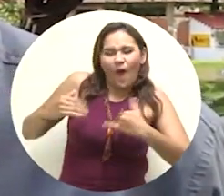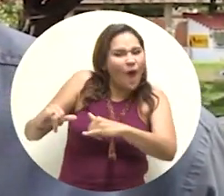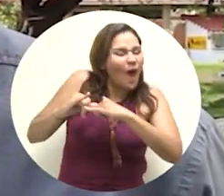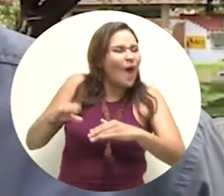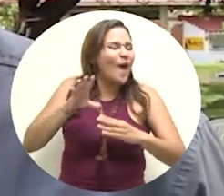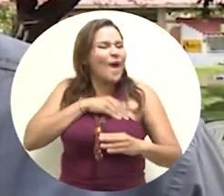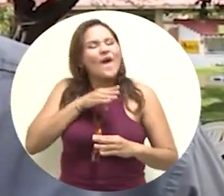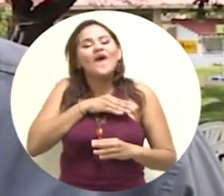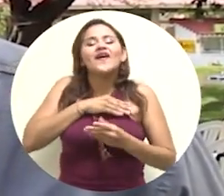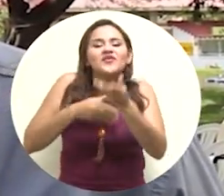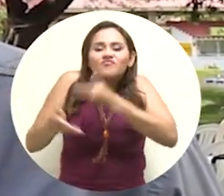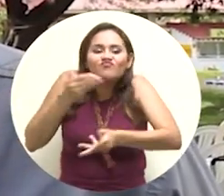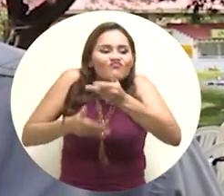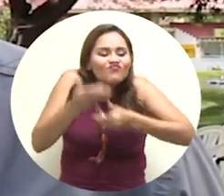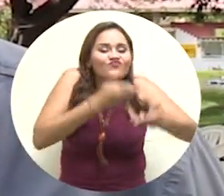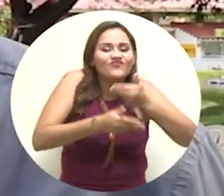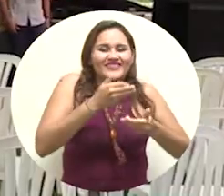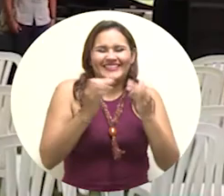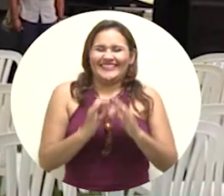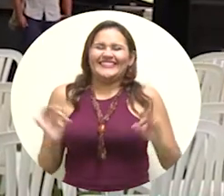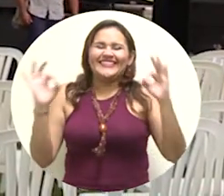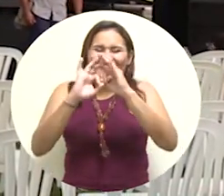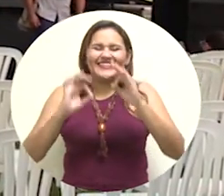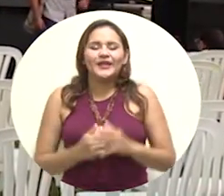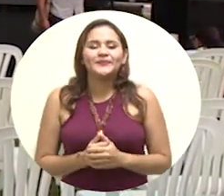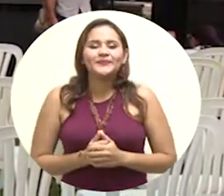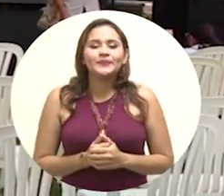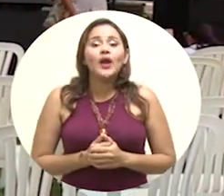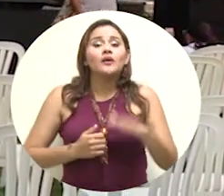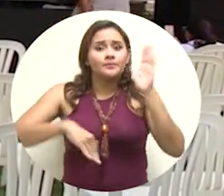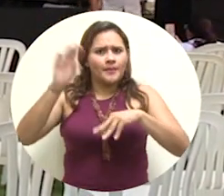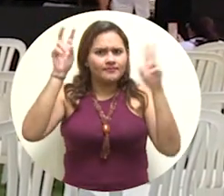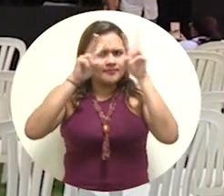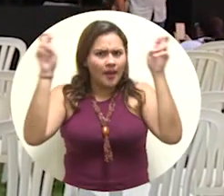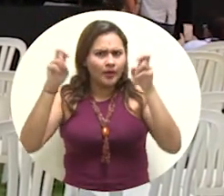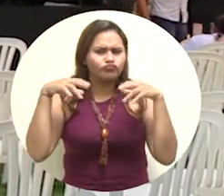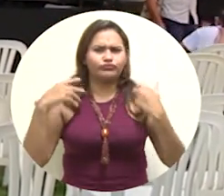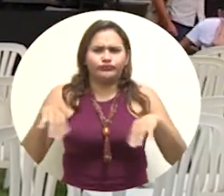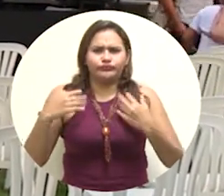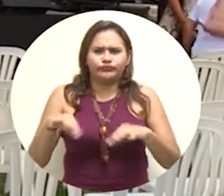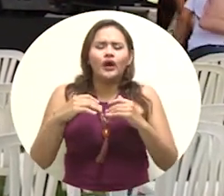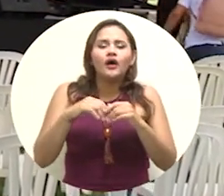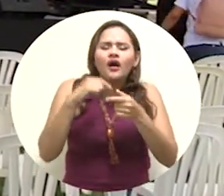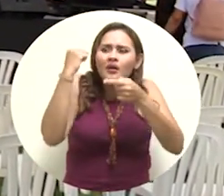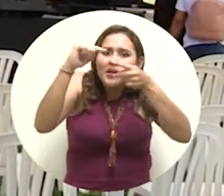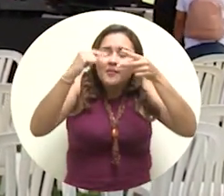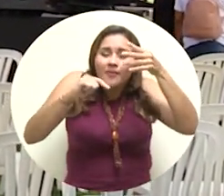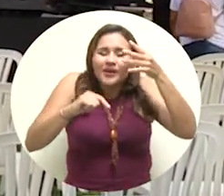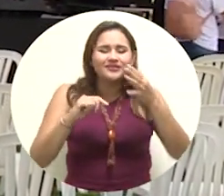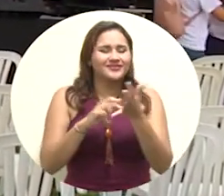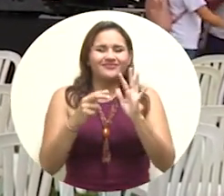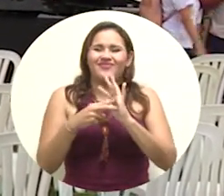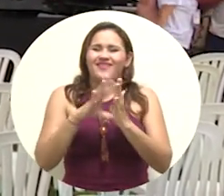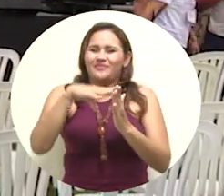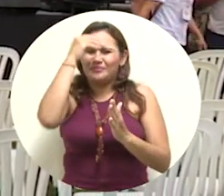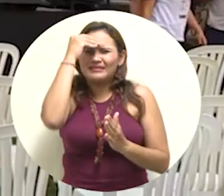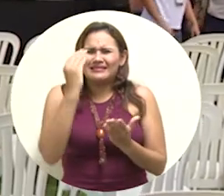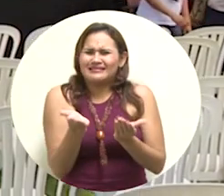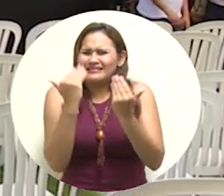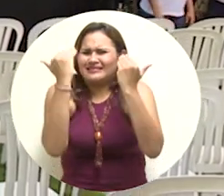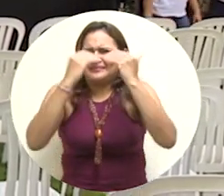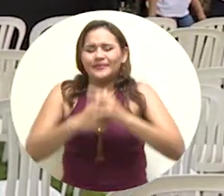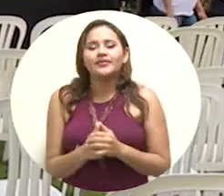este, pues como que los deberíamos llegar a potencializar en el país. Unos ejes temáticos donde uno aprende bastante sobre otras metodologías de cómo se están trabajando en otras